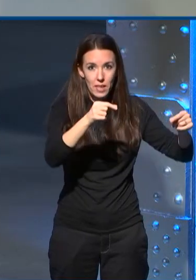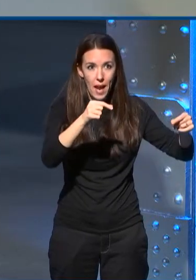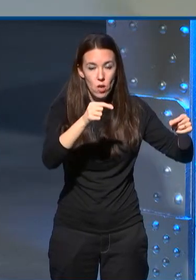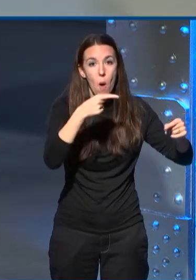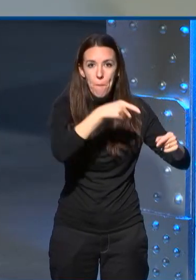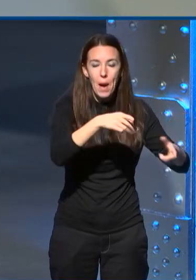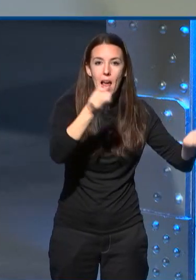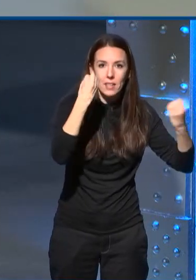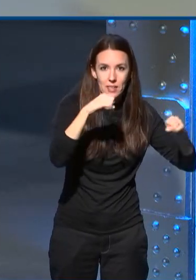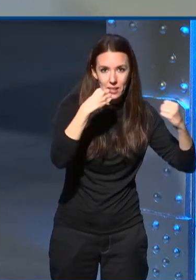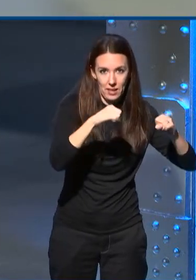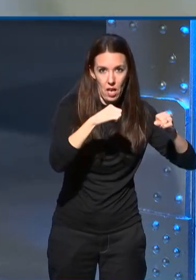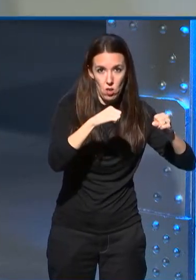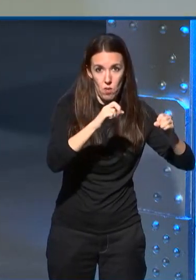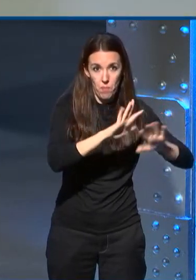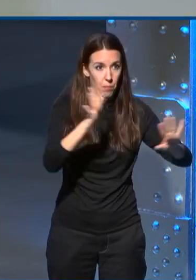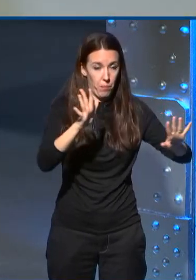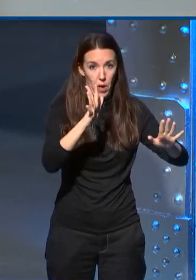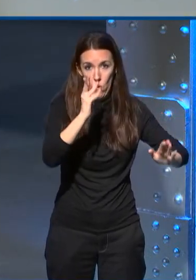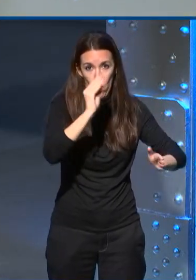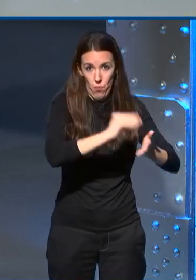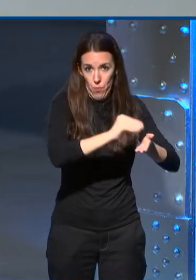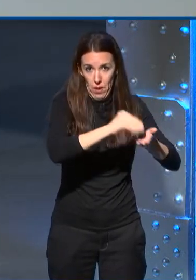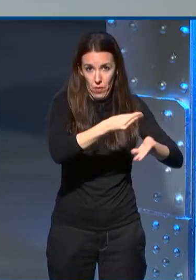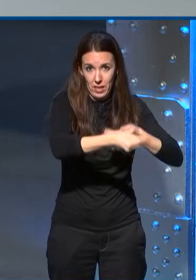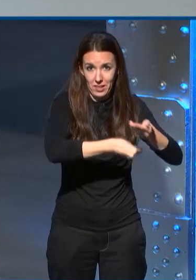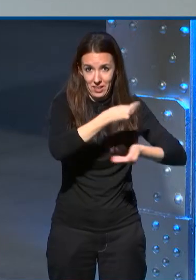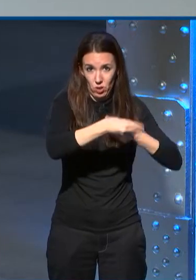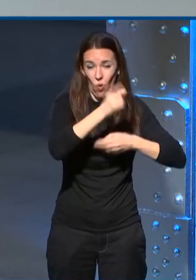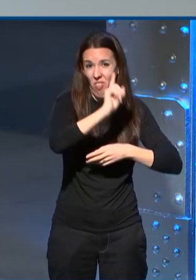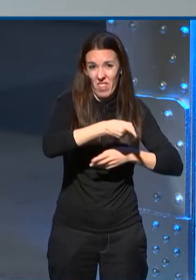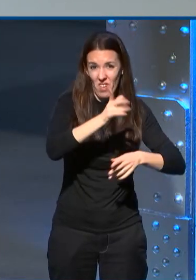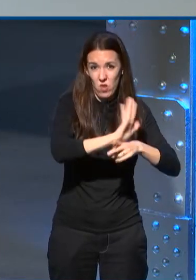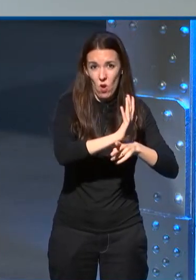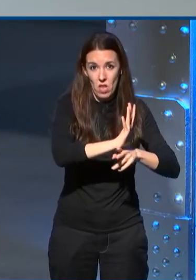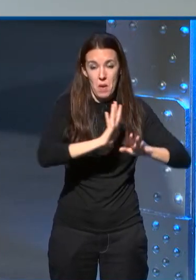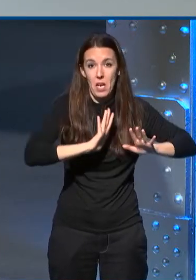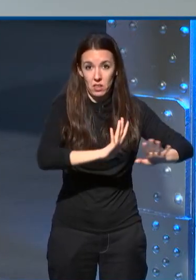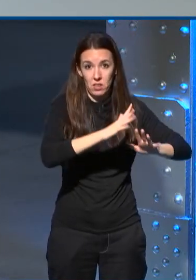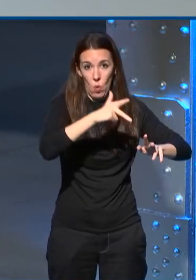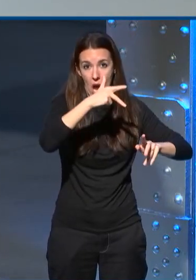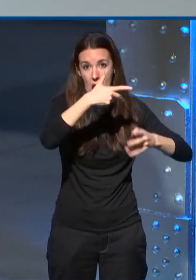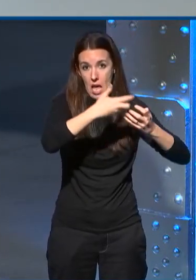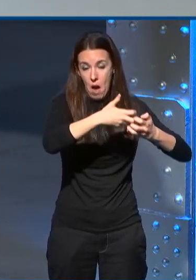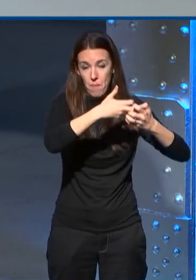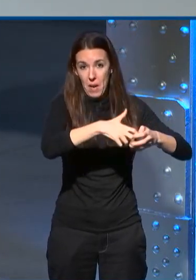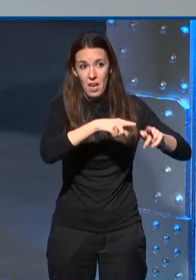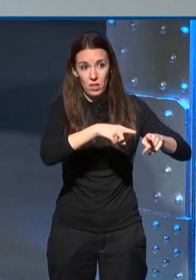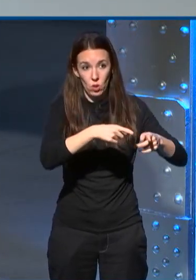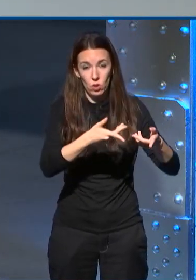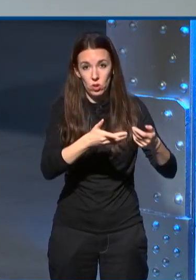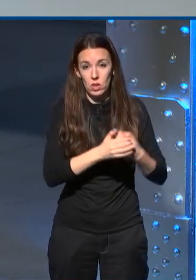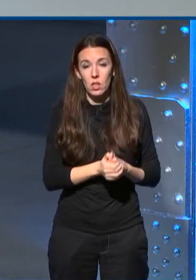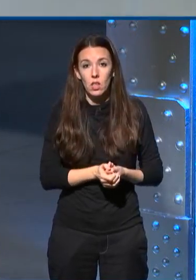hicieran operaciones, pero se fue a la Luna varias veces y se dejaron ahí aparatos. A ver si esto avanza.